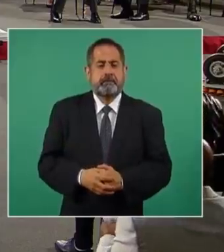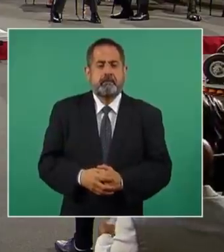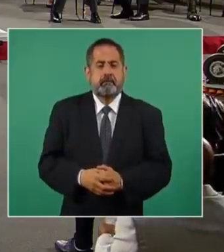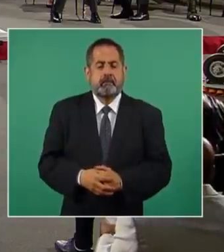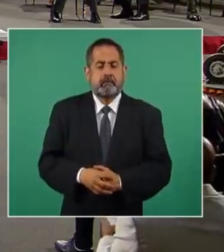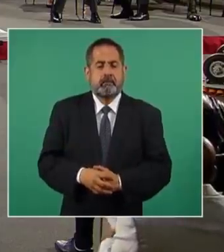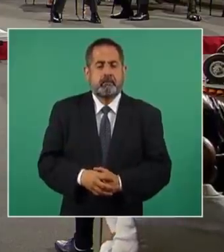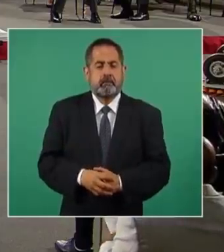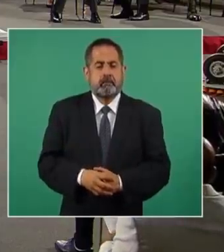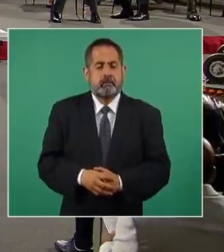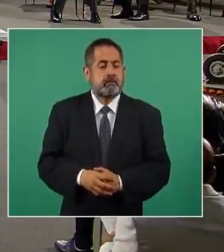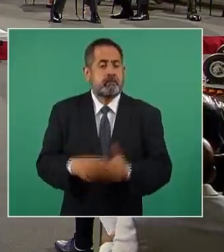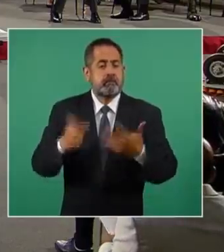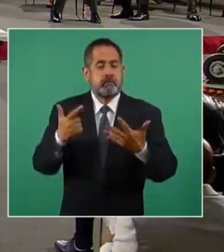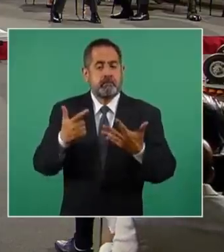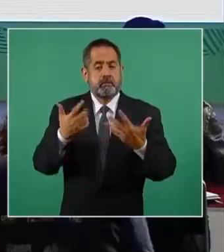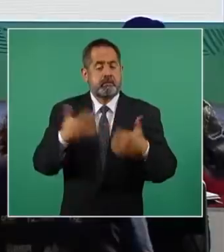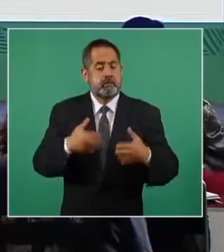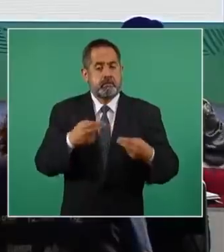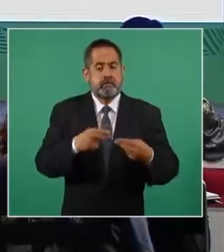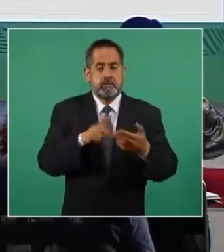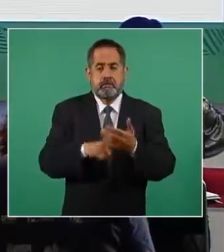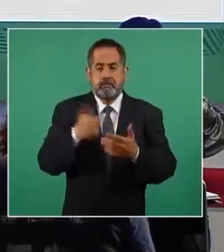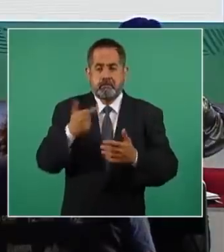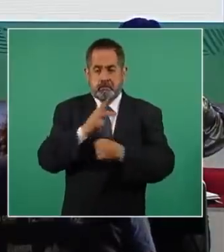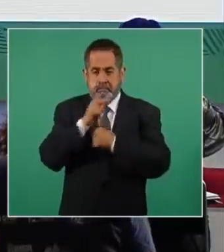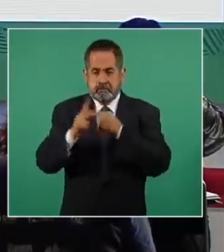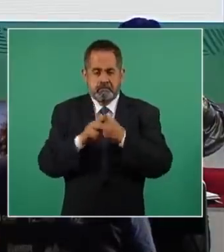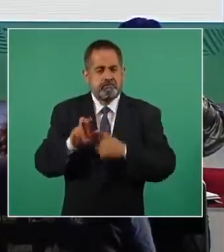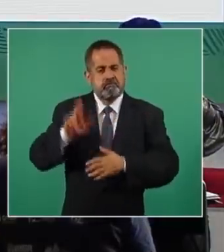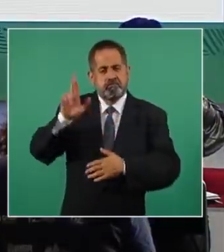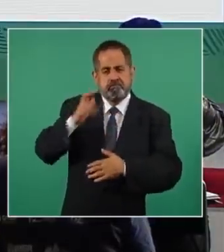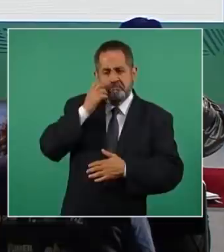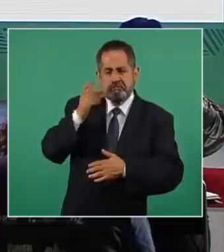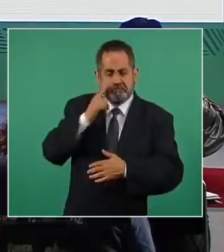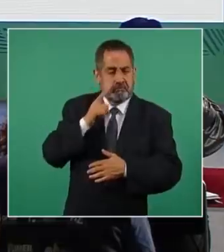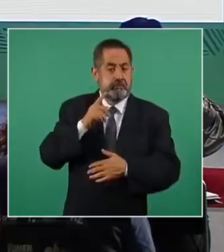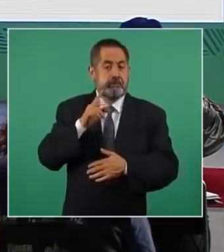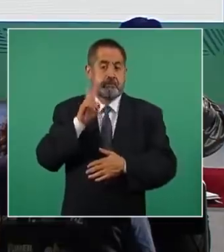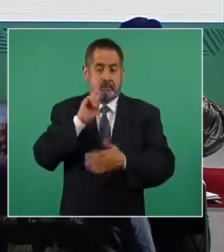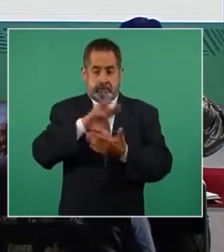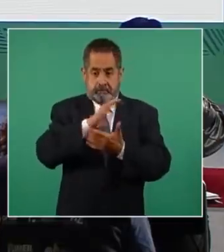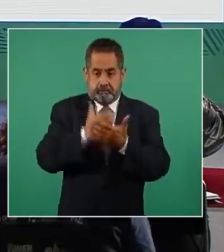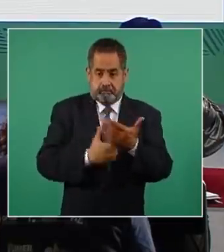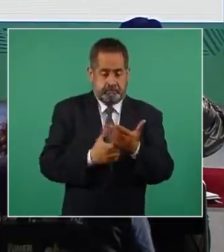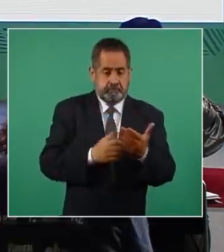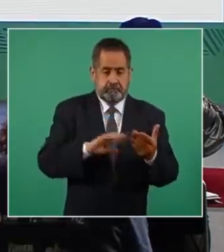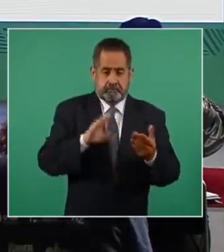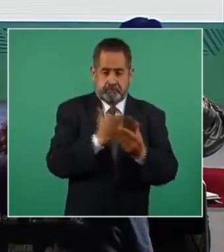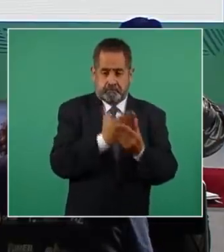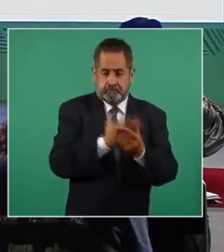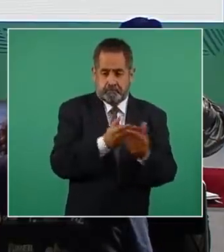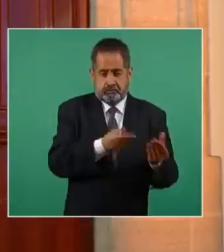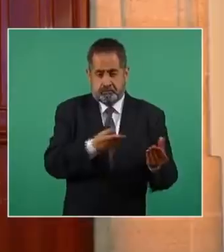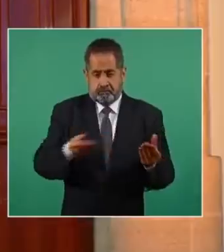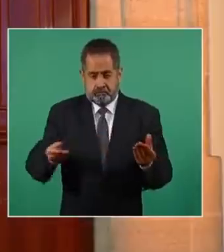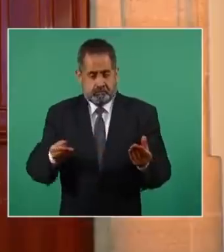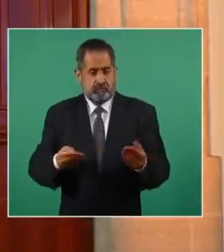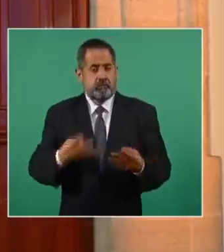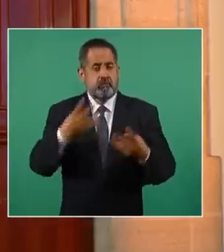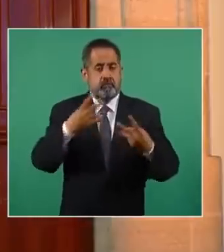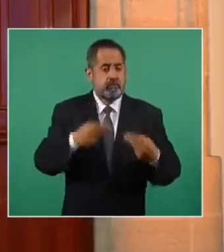siete empresas de seis países. Finalmente se integraron, esperamos la integración de cuatro consorcios.